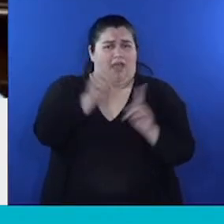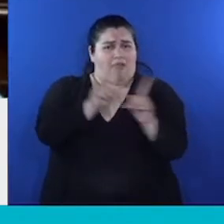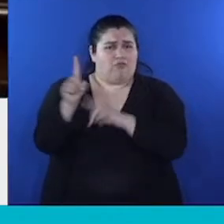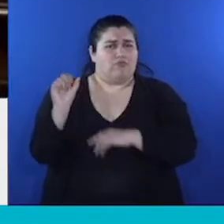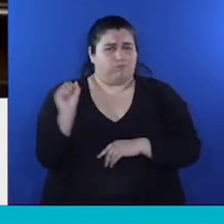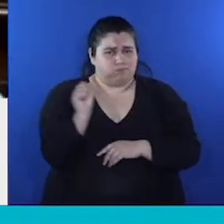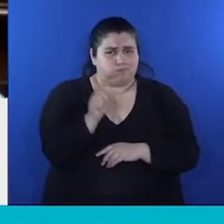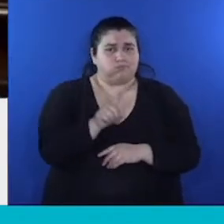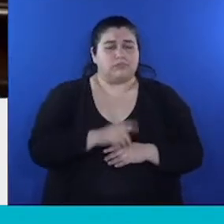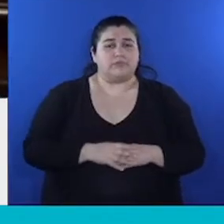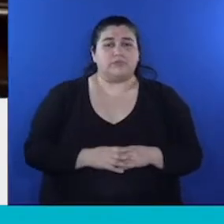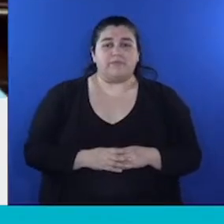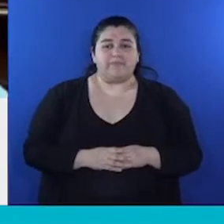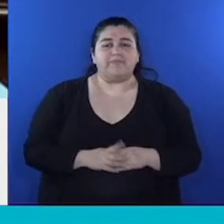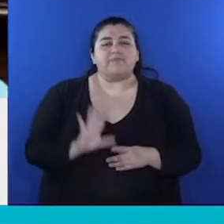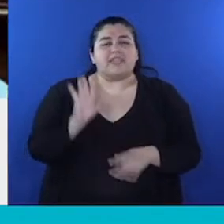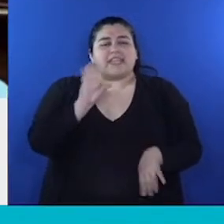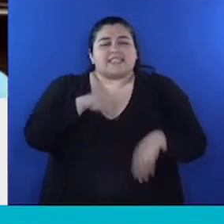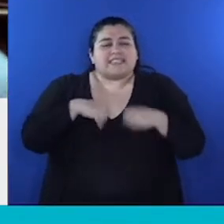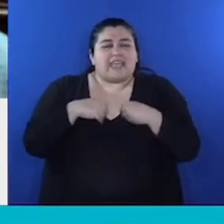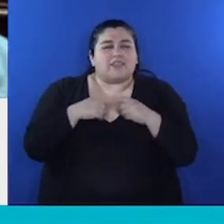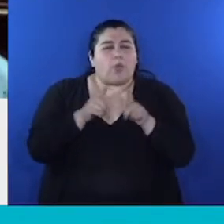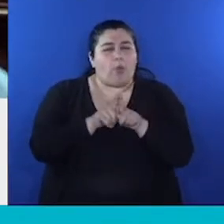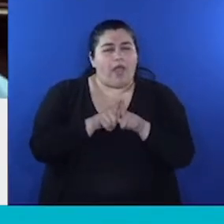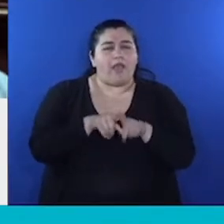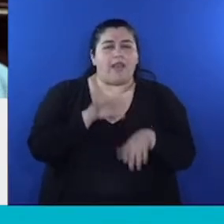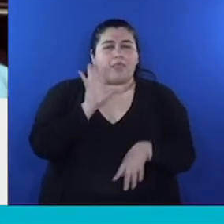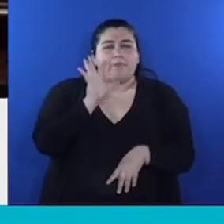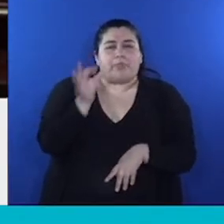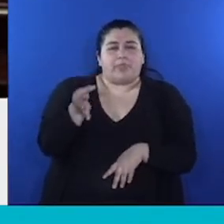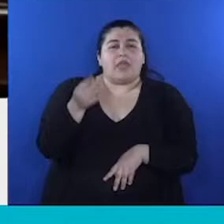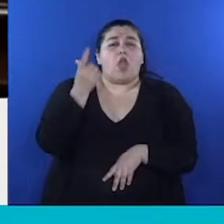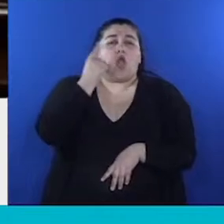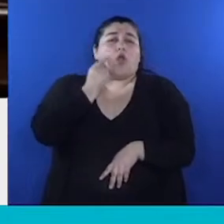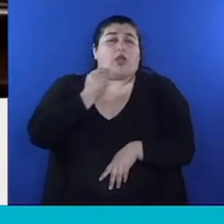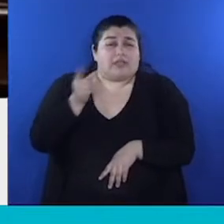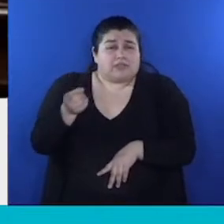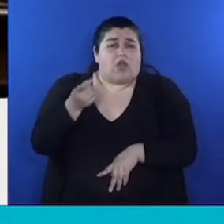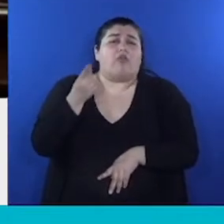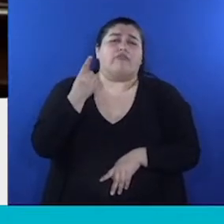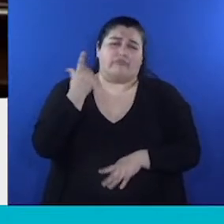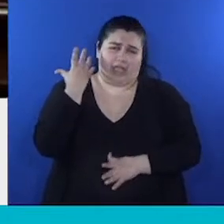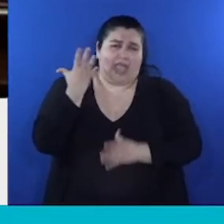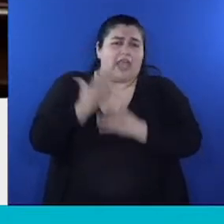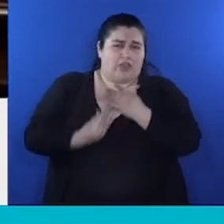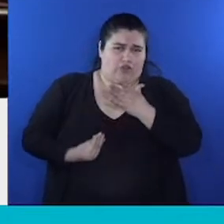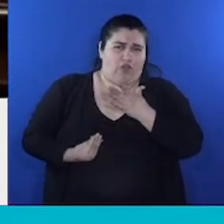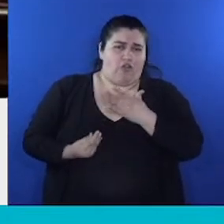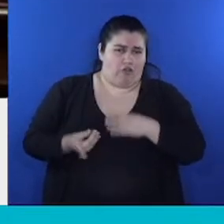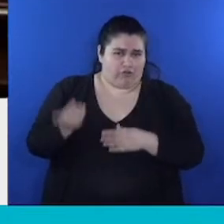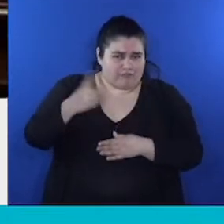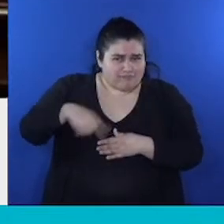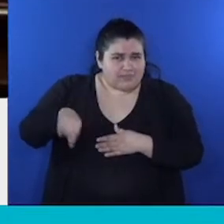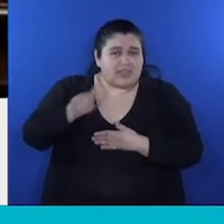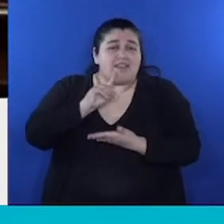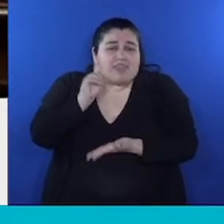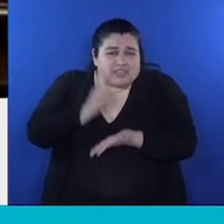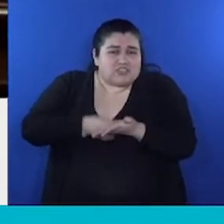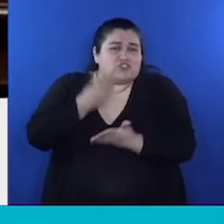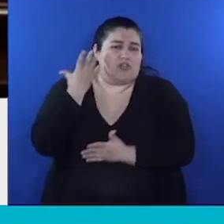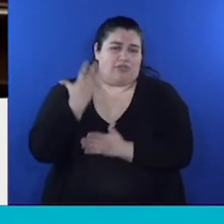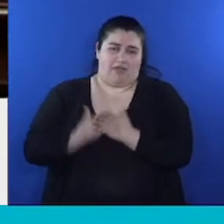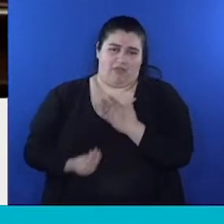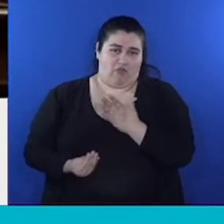legisladores. Me da la sensación que hubo un grave error político del gobernador, porque más allá de que